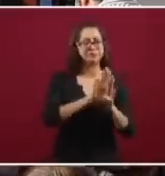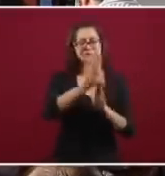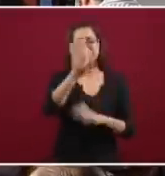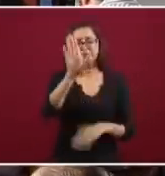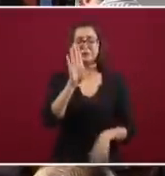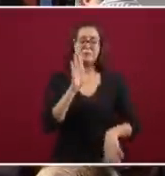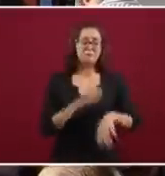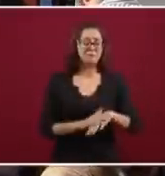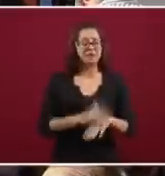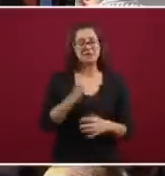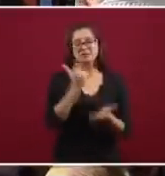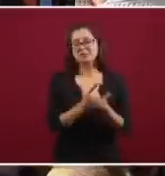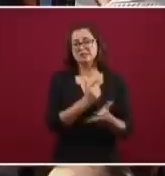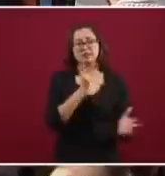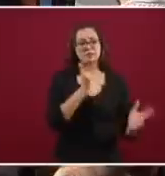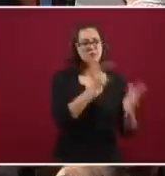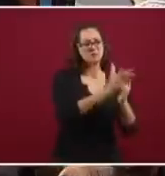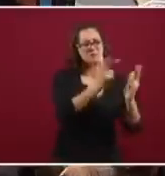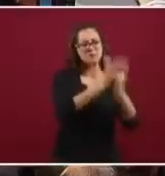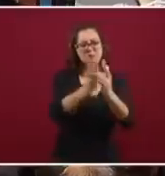en homicidios,